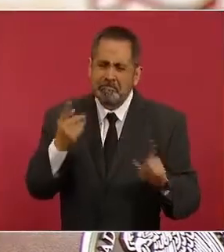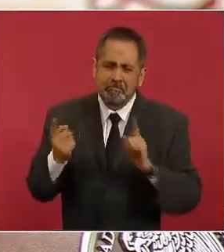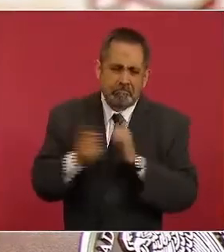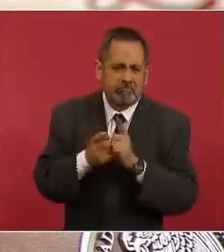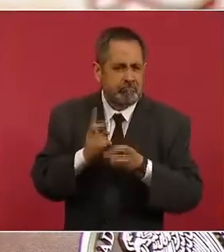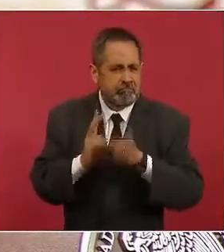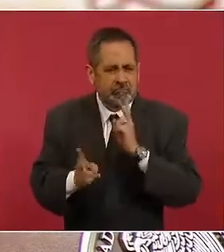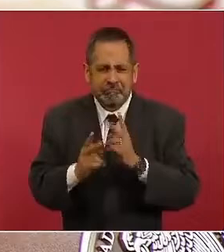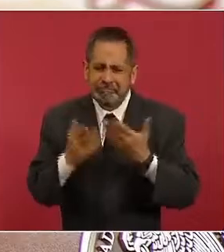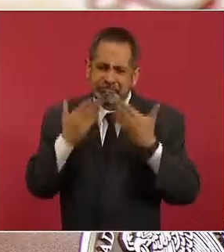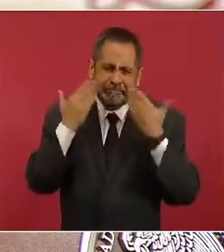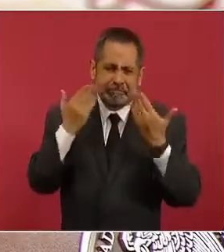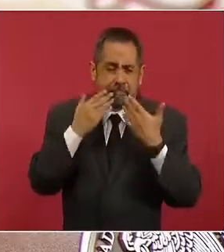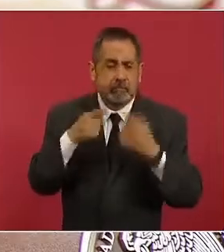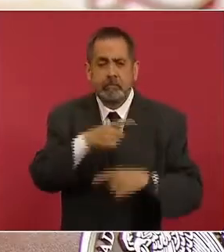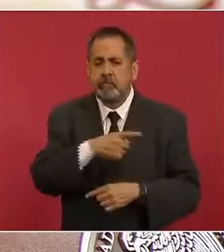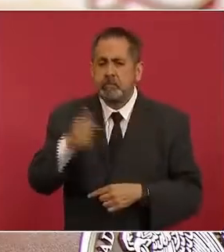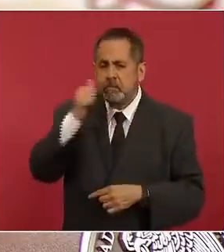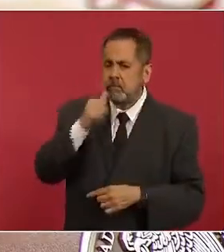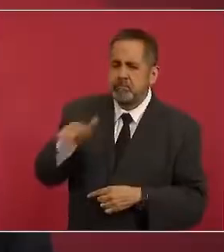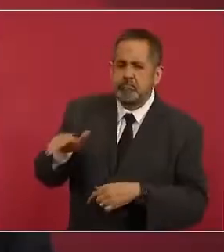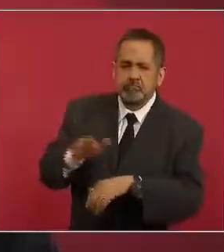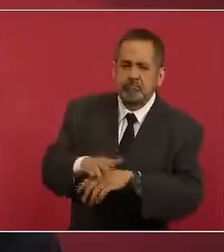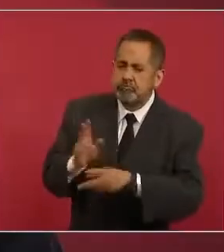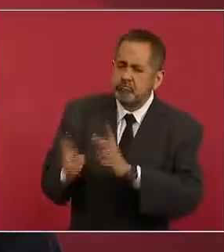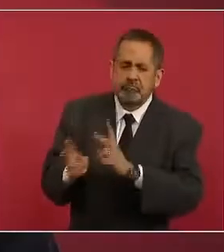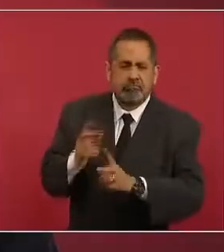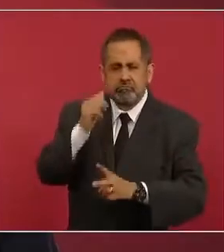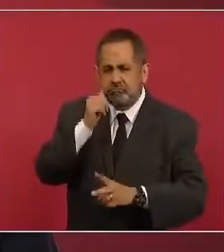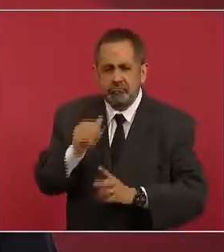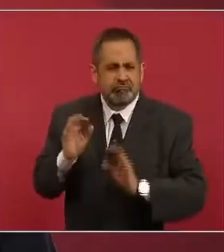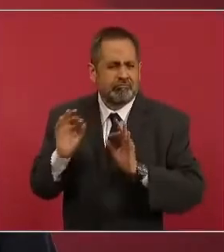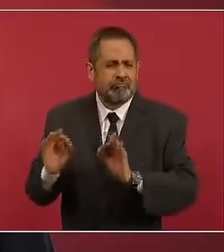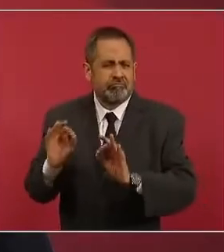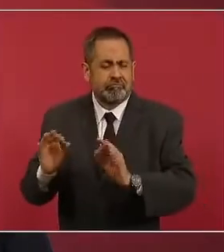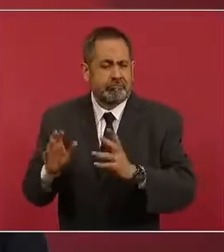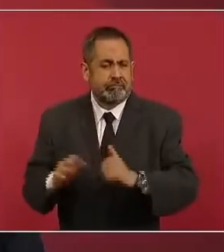vez que hablamos, lo primero que me dice es eso,